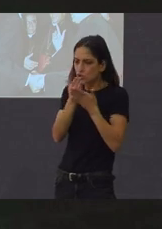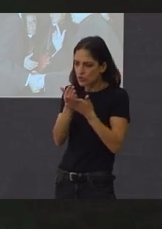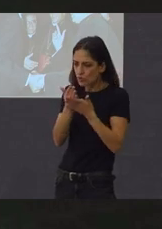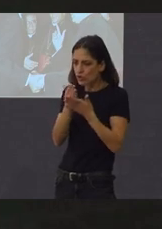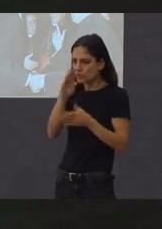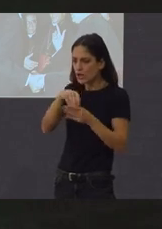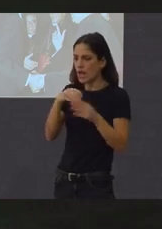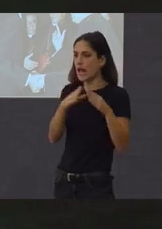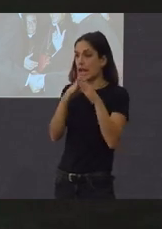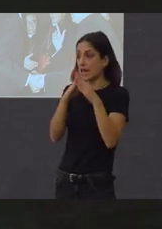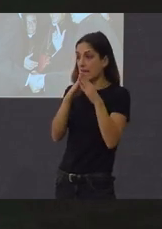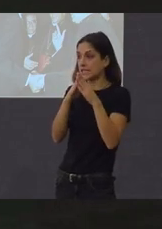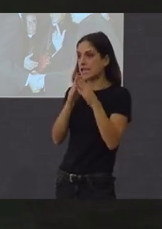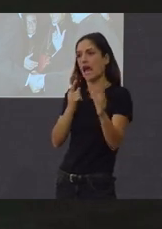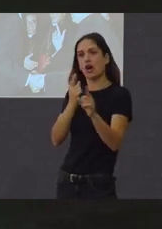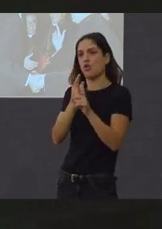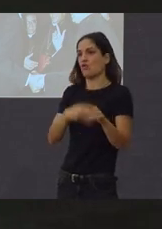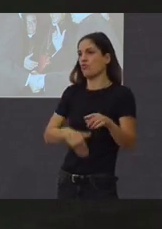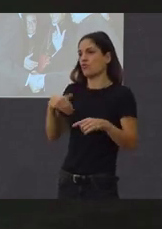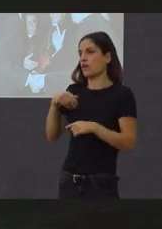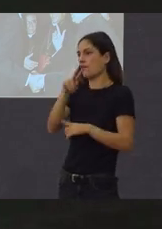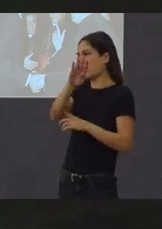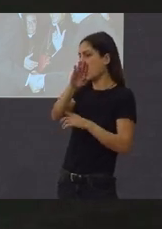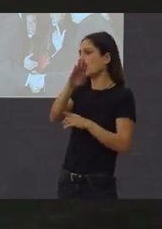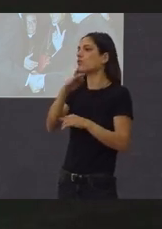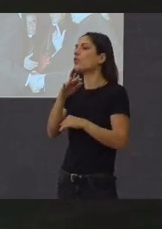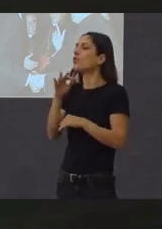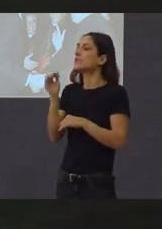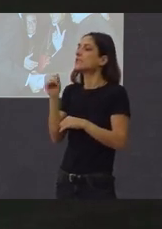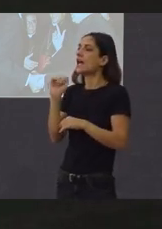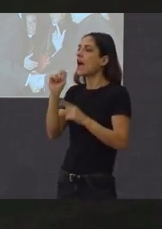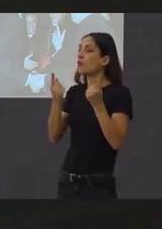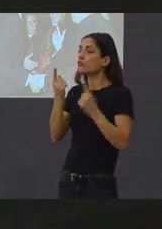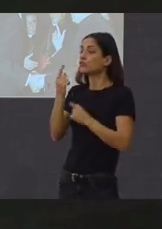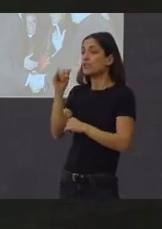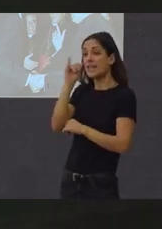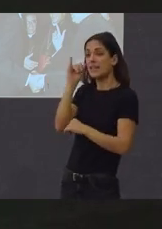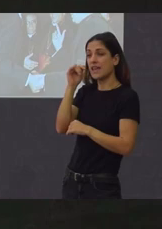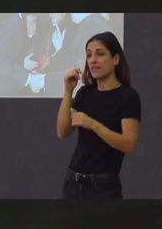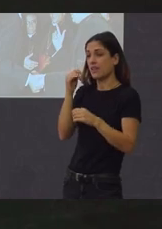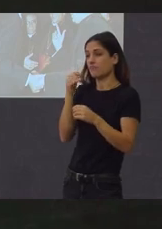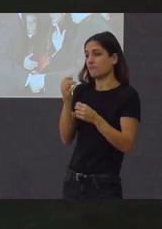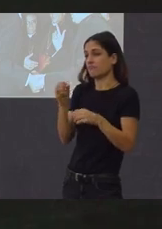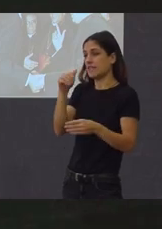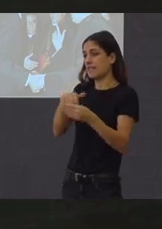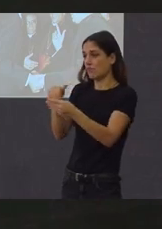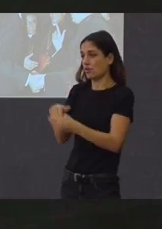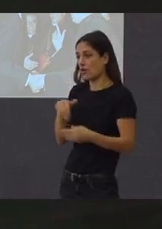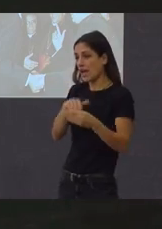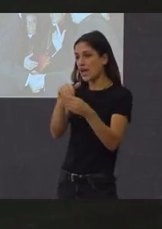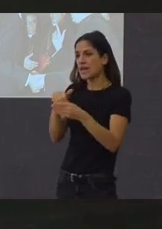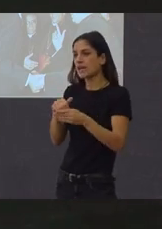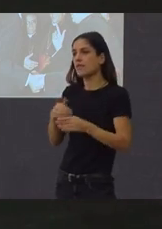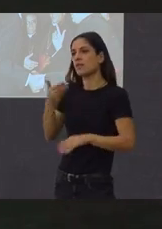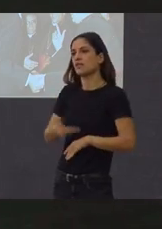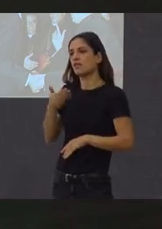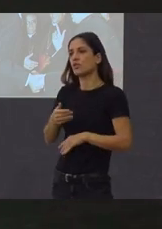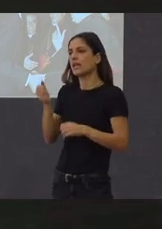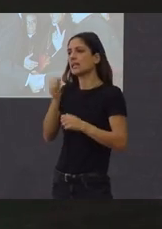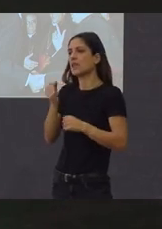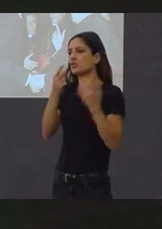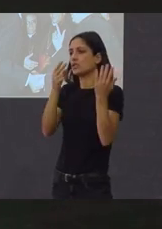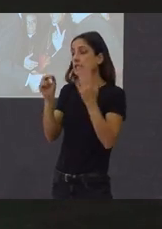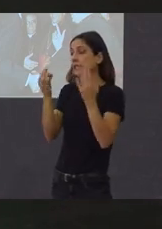de eclesiásticos moi antifranquistas, da esquerda democrática moi importante católica que houve dende os anos 60,